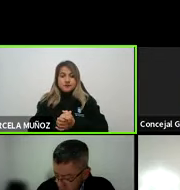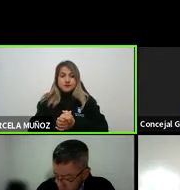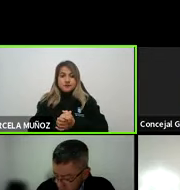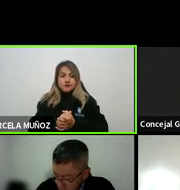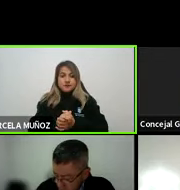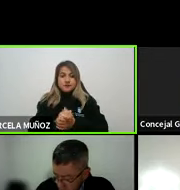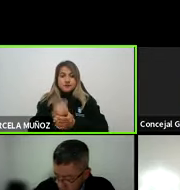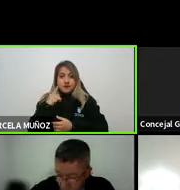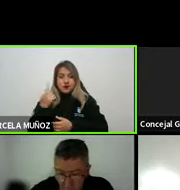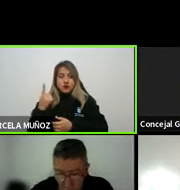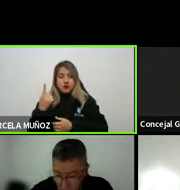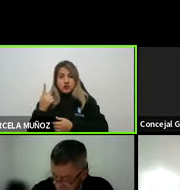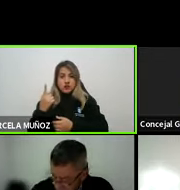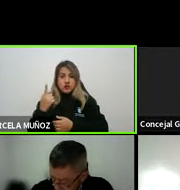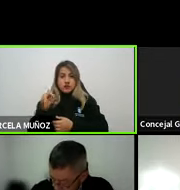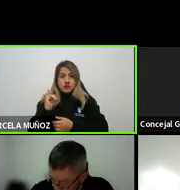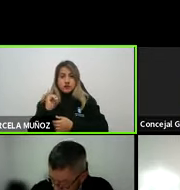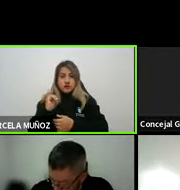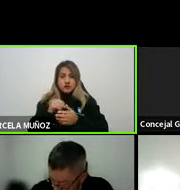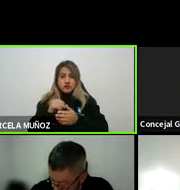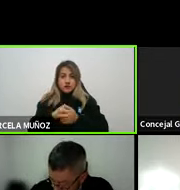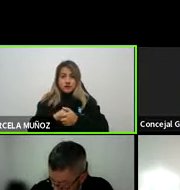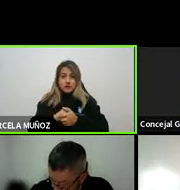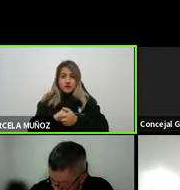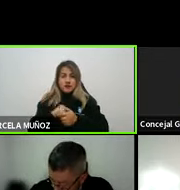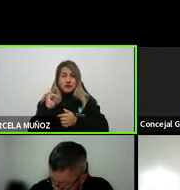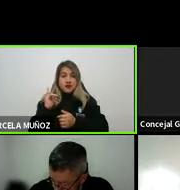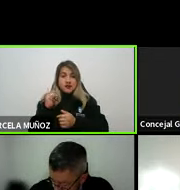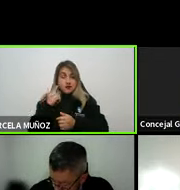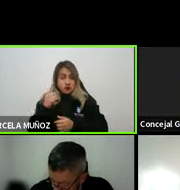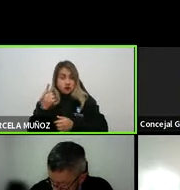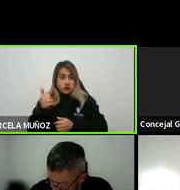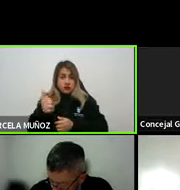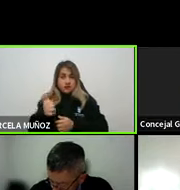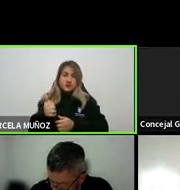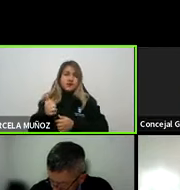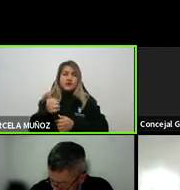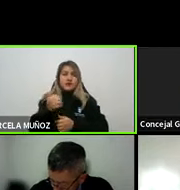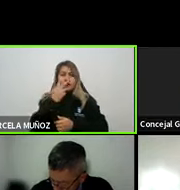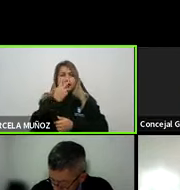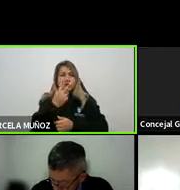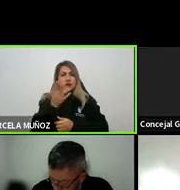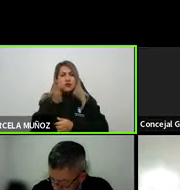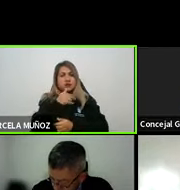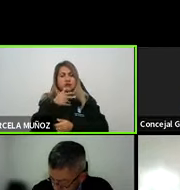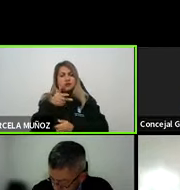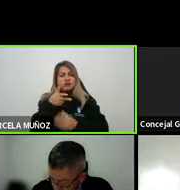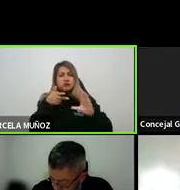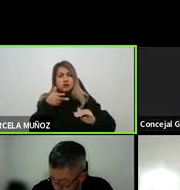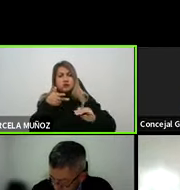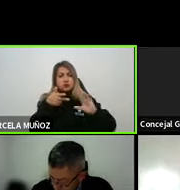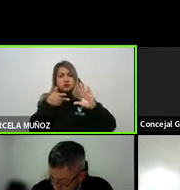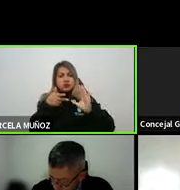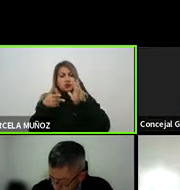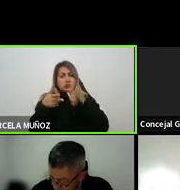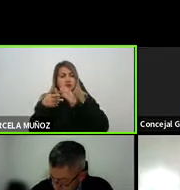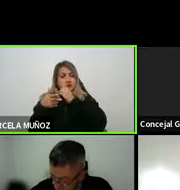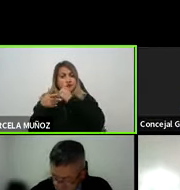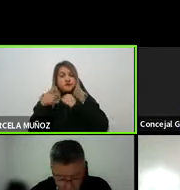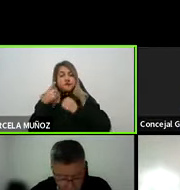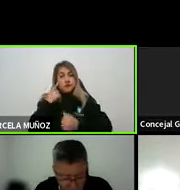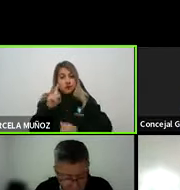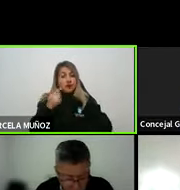¿Aló, me escucha? ¿Se Sí, escucha, concejala, concejala? no la vemos, no sé si ha... no, pero